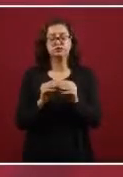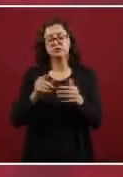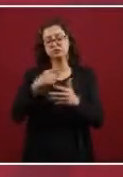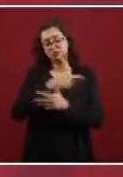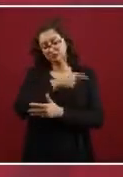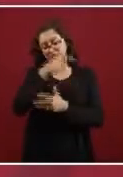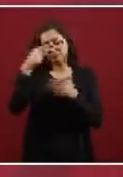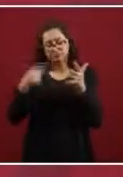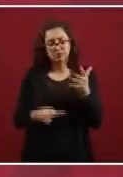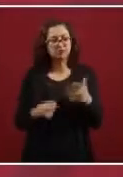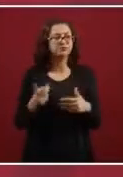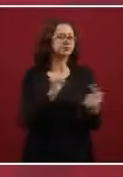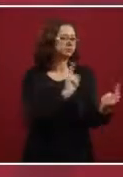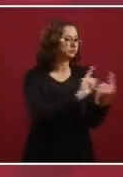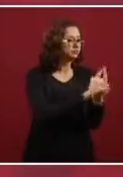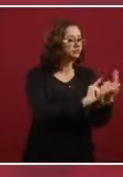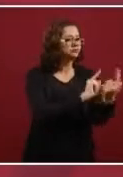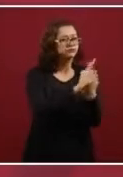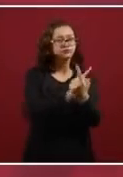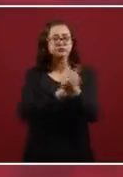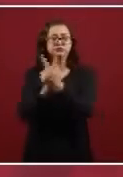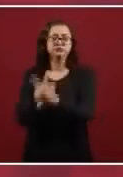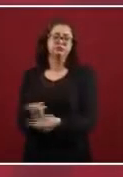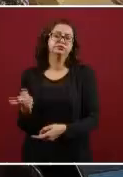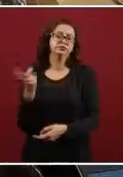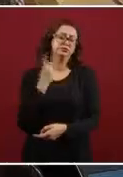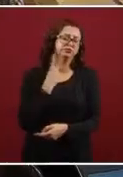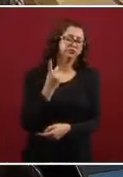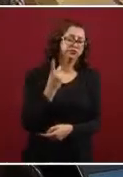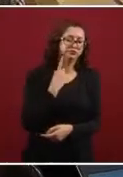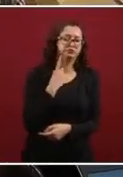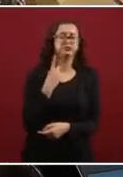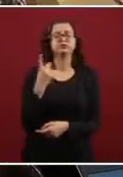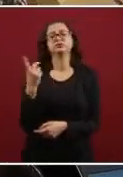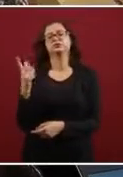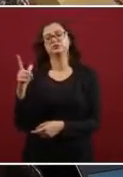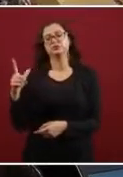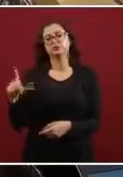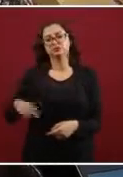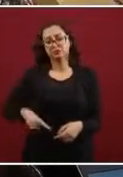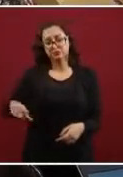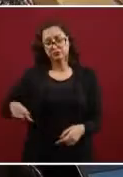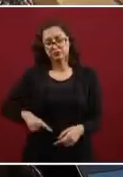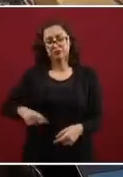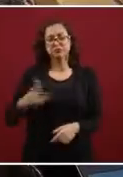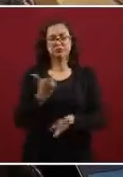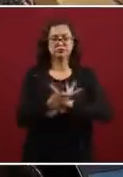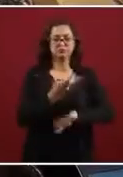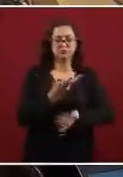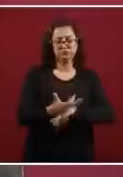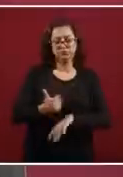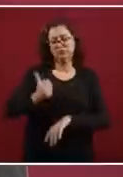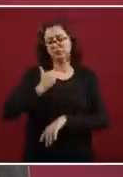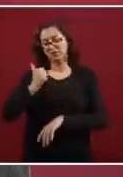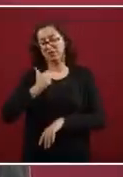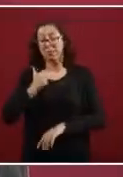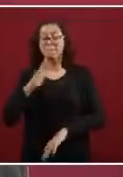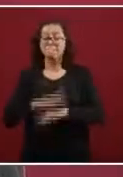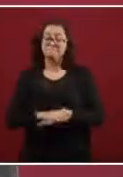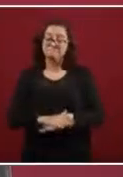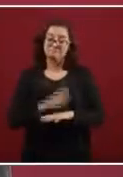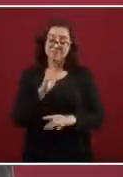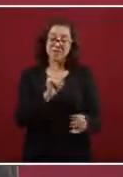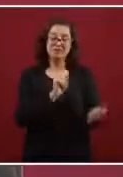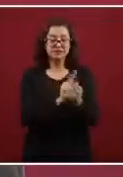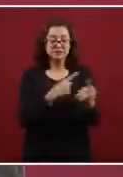a legisladores y gobernantes de Estados Unidos y de Canadá, pero sobre todo Estados Unidos, donde ha habido